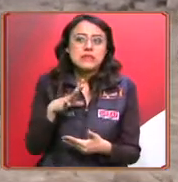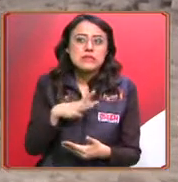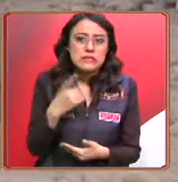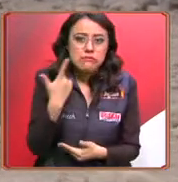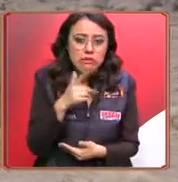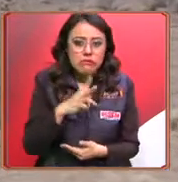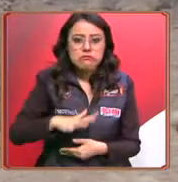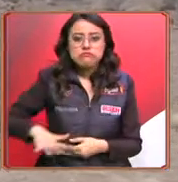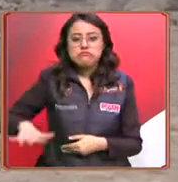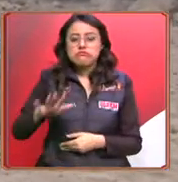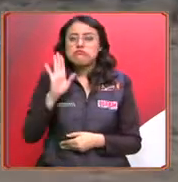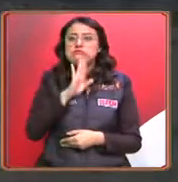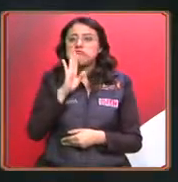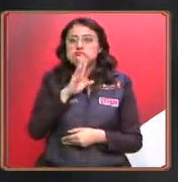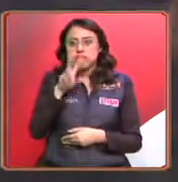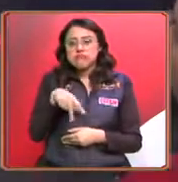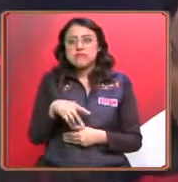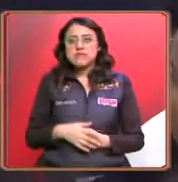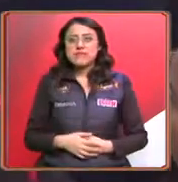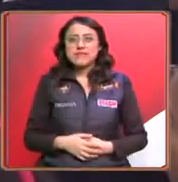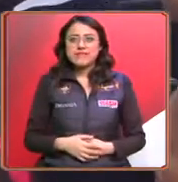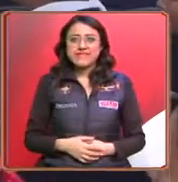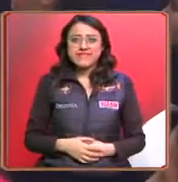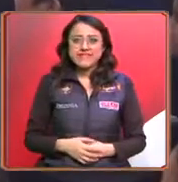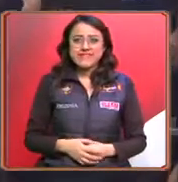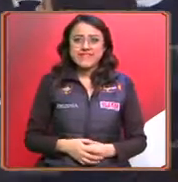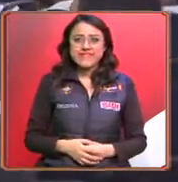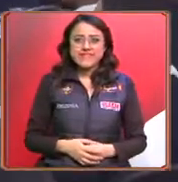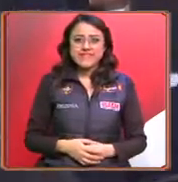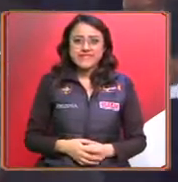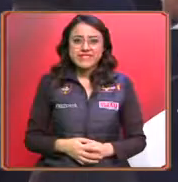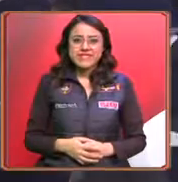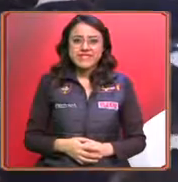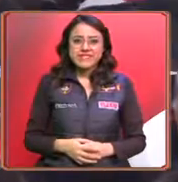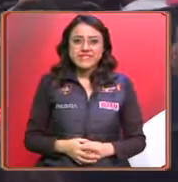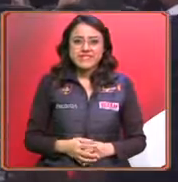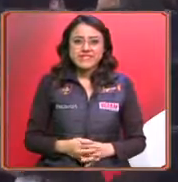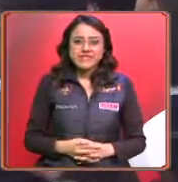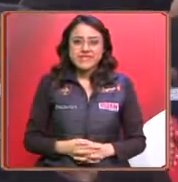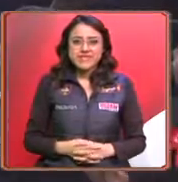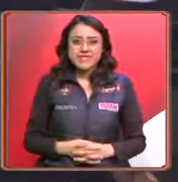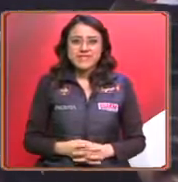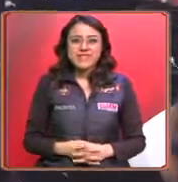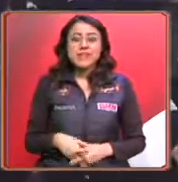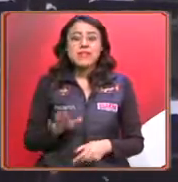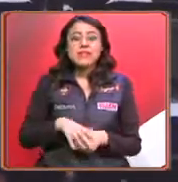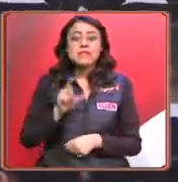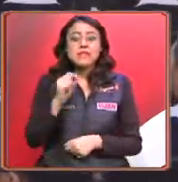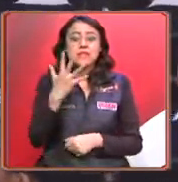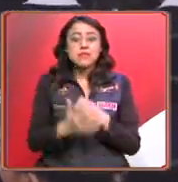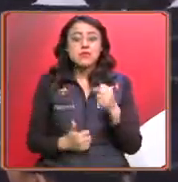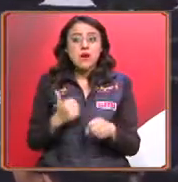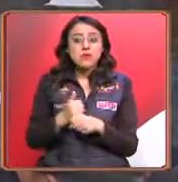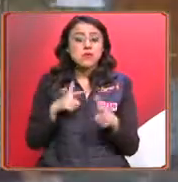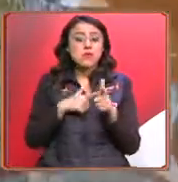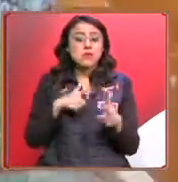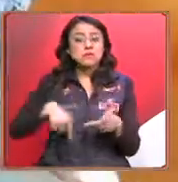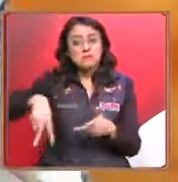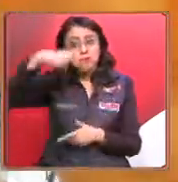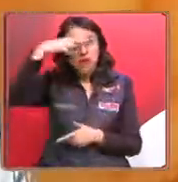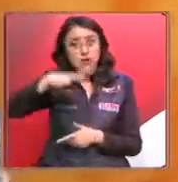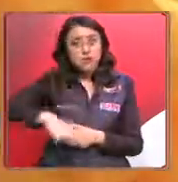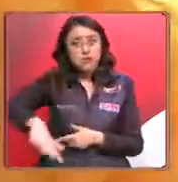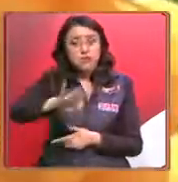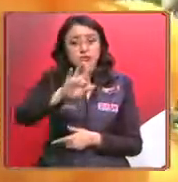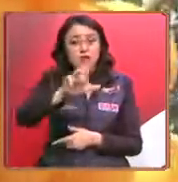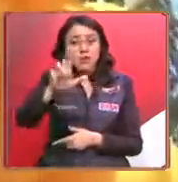muy deteriorado. Con más de 25 años de presencia en México,